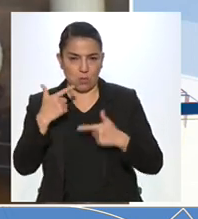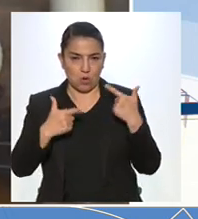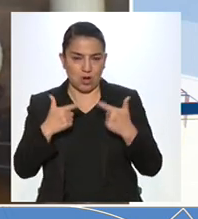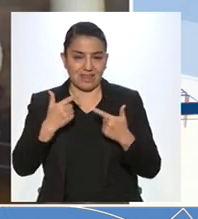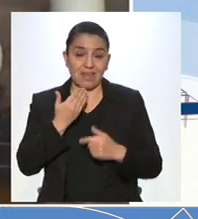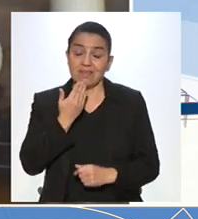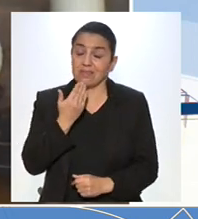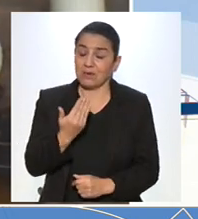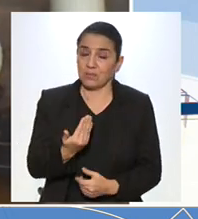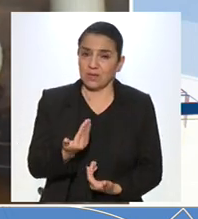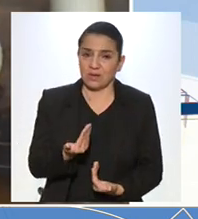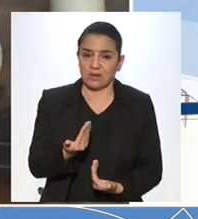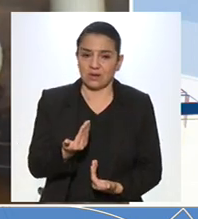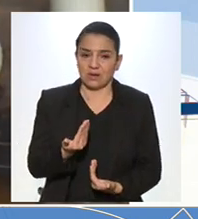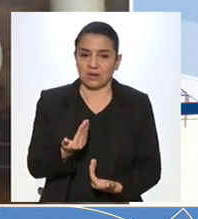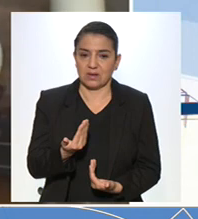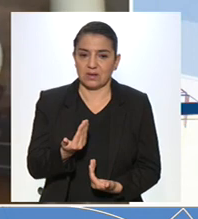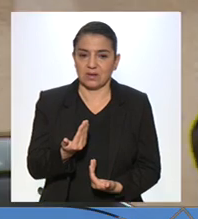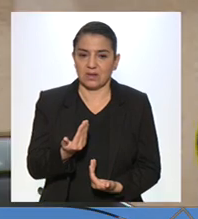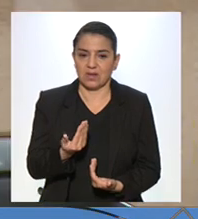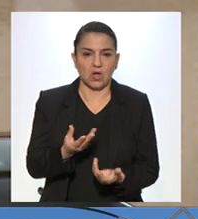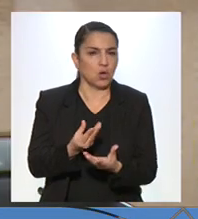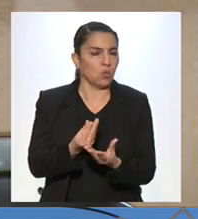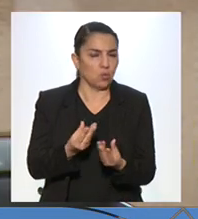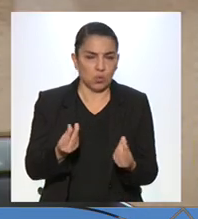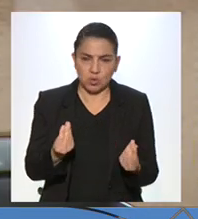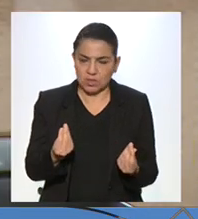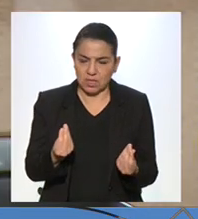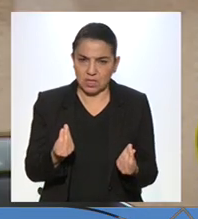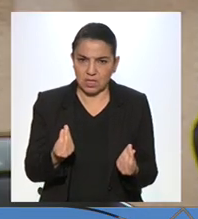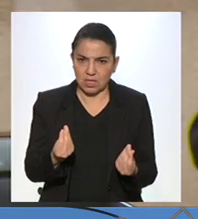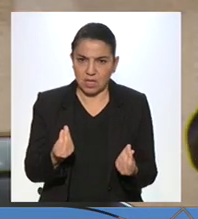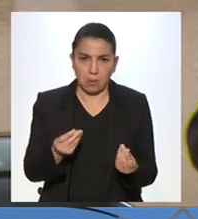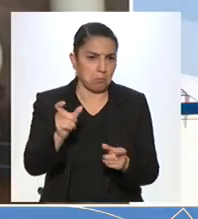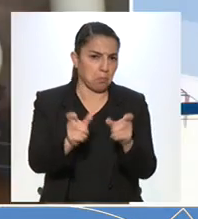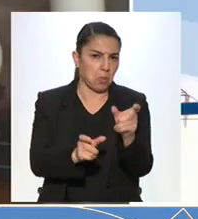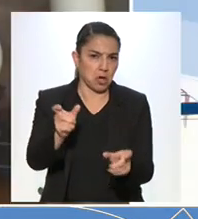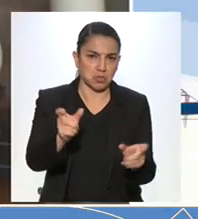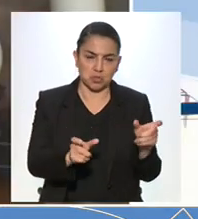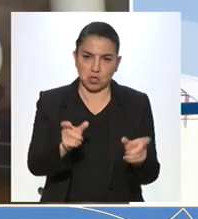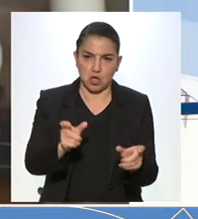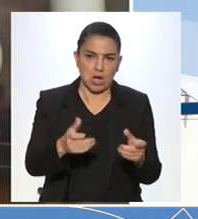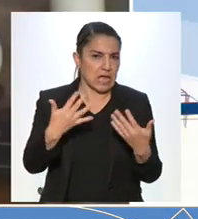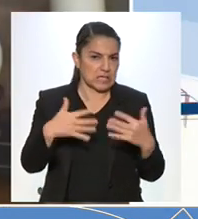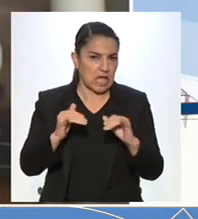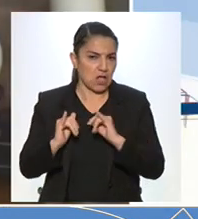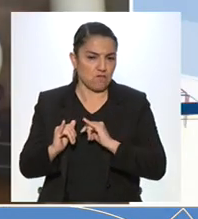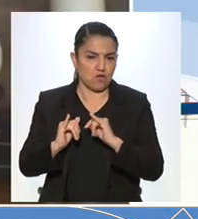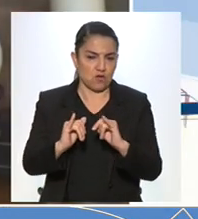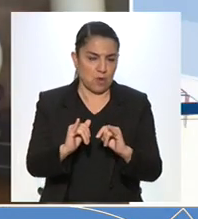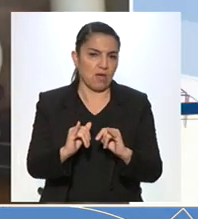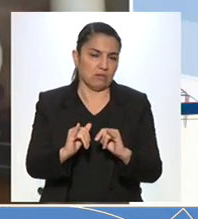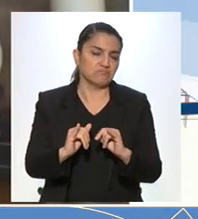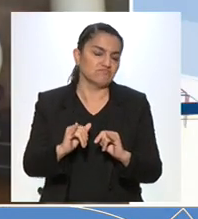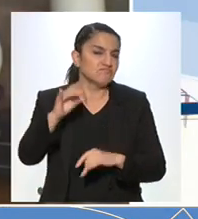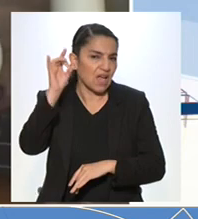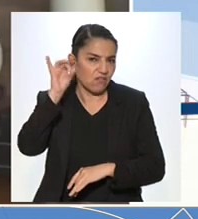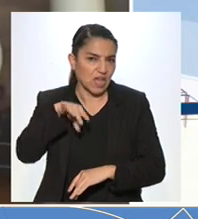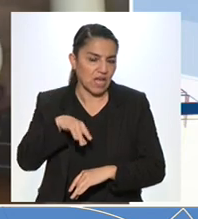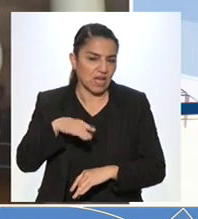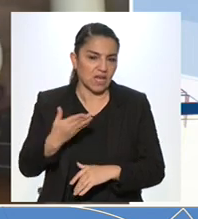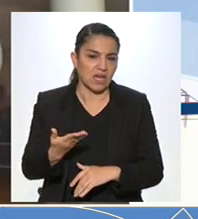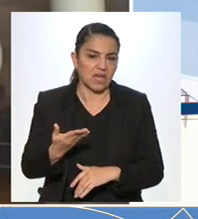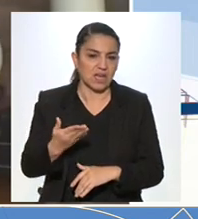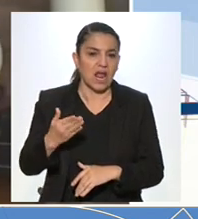decir además que con parte importante tal vez de opinión pública relativamente informada de lo que iba a ocurrir. Creo que el